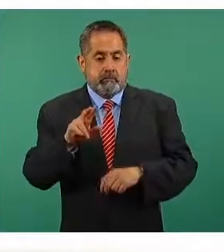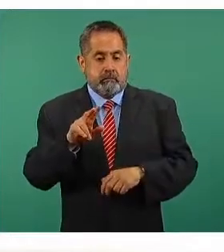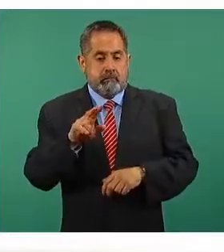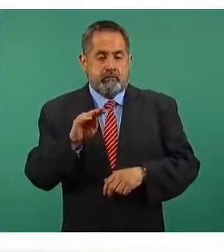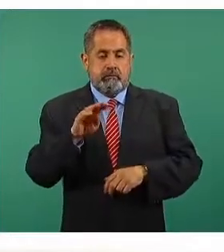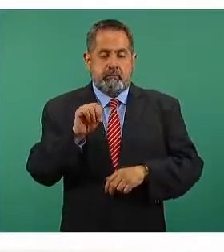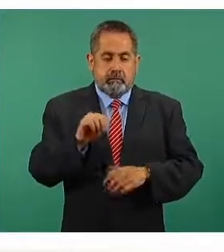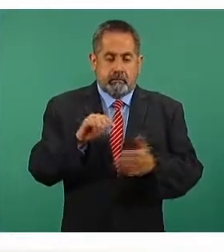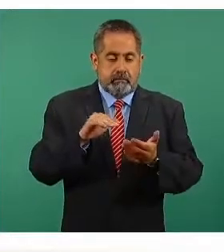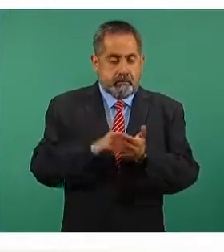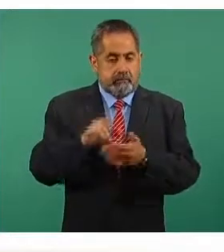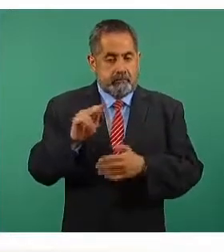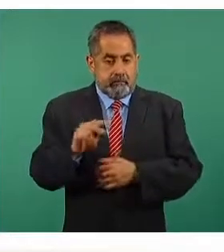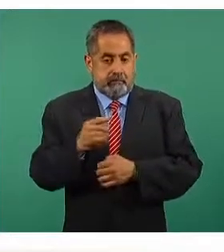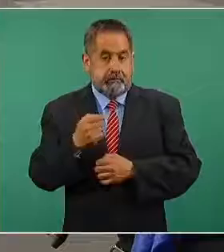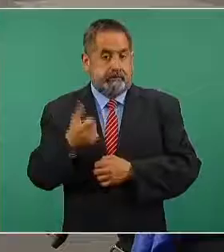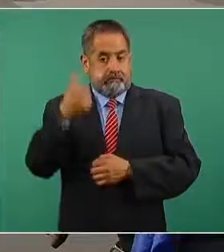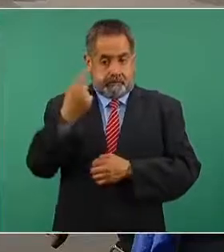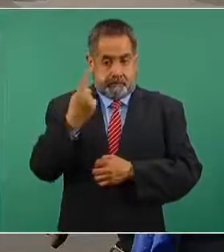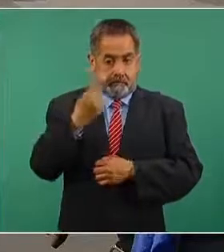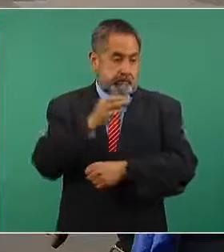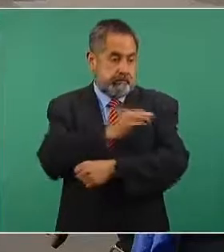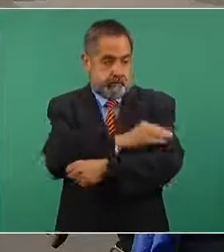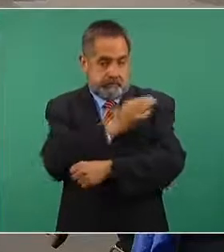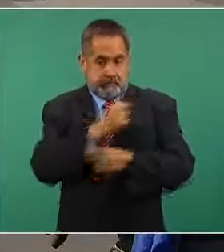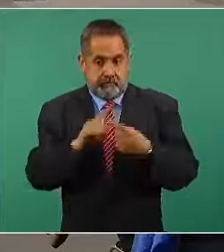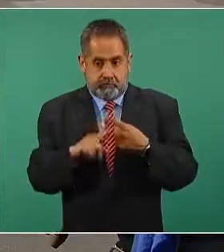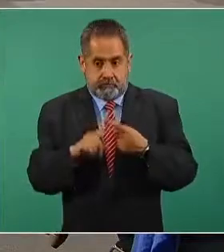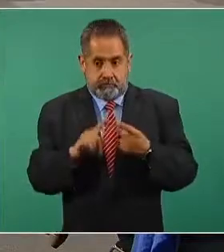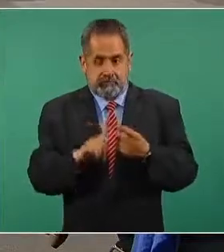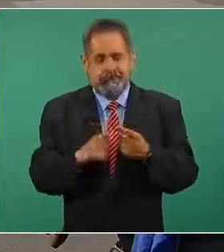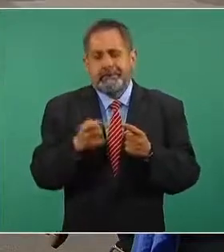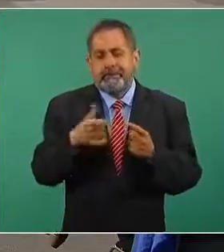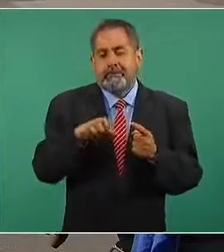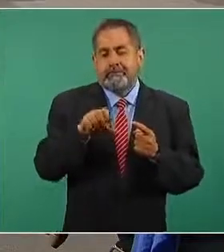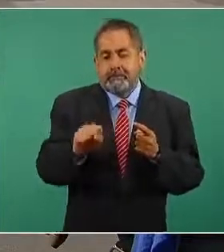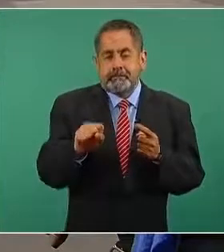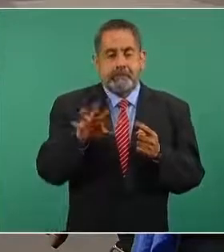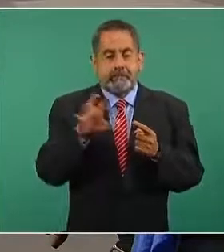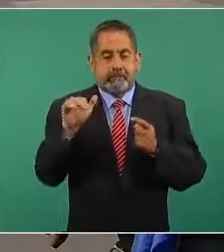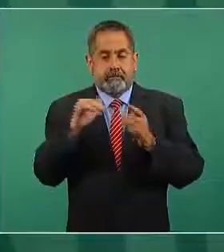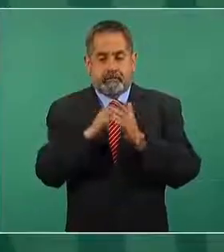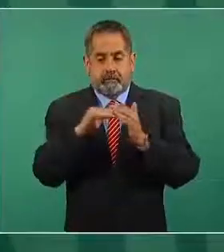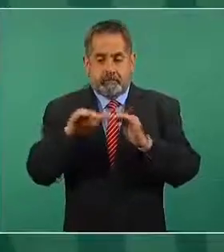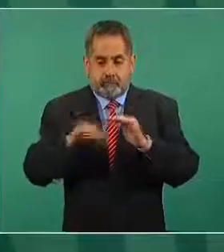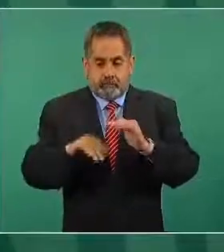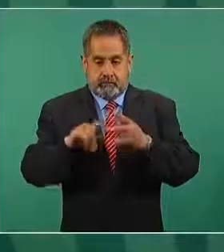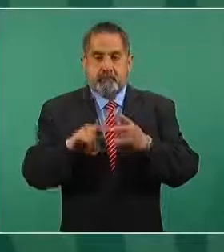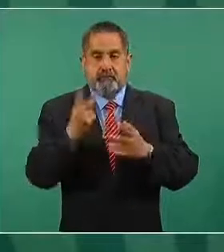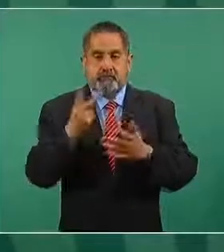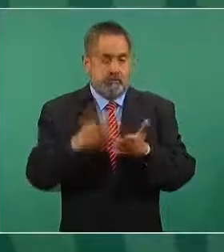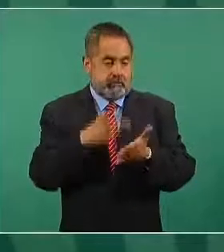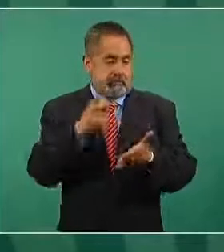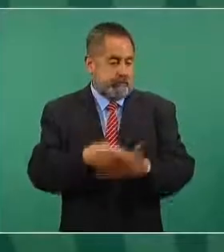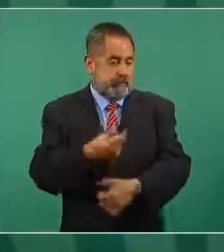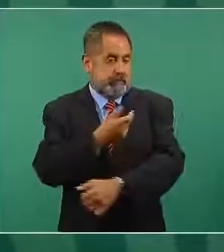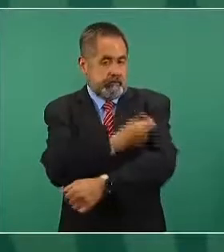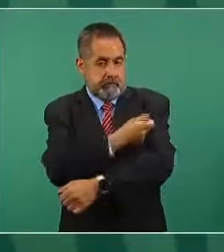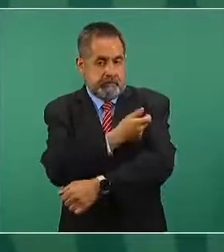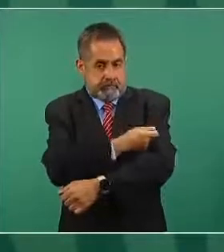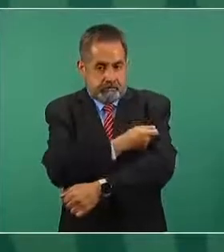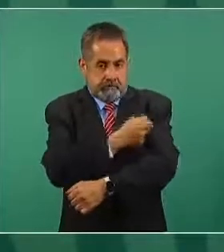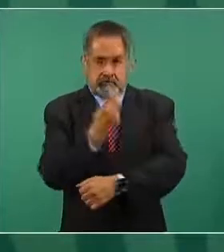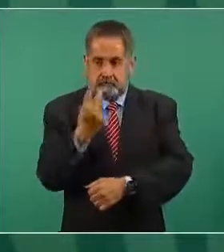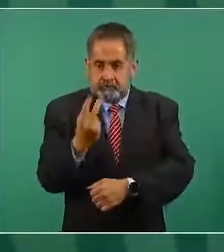6.896.080 que ya recibieron la primera dosis y casi 500.000 que ya tienen la segunda dosis. Estamos avanzando muy